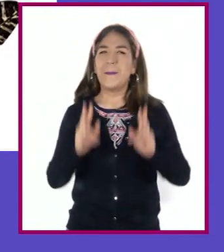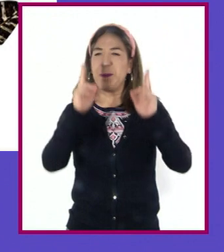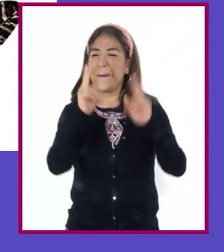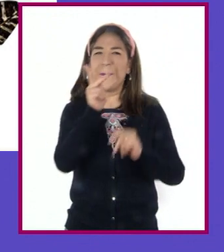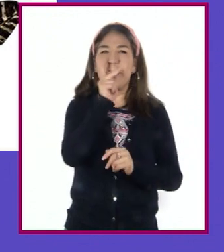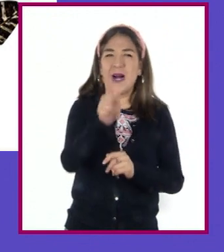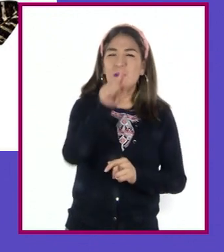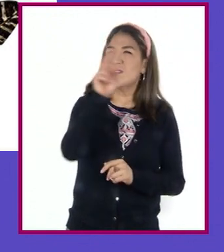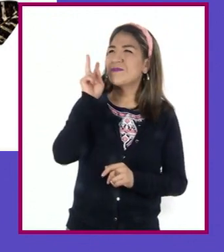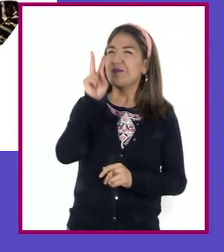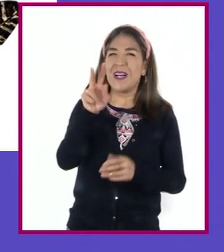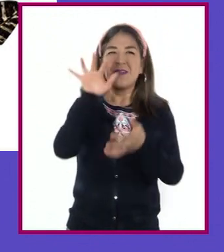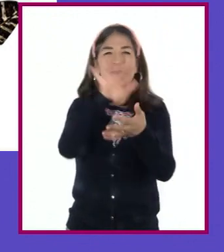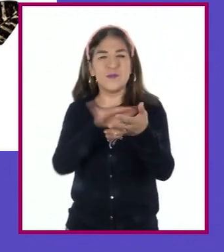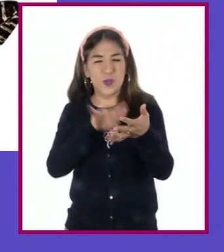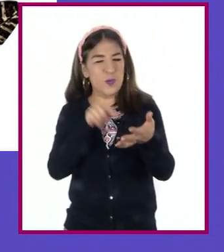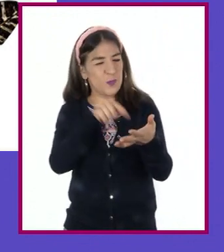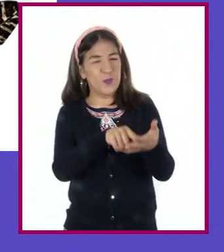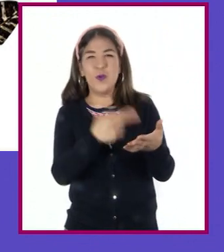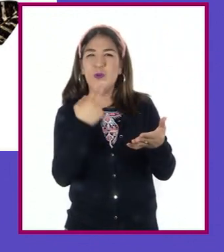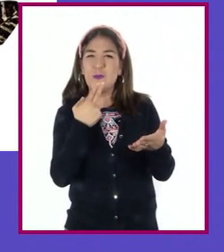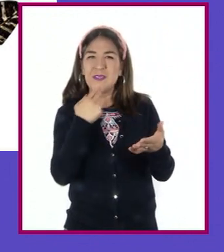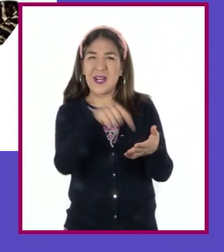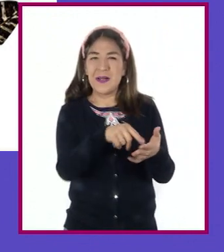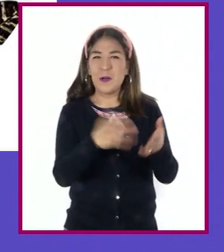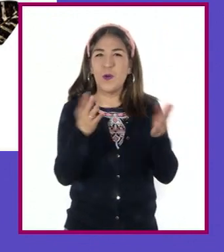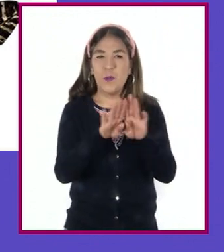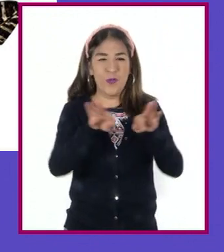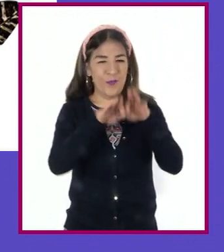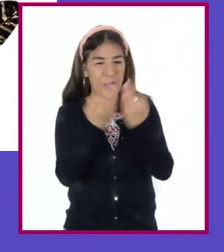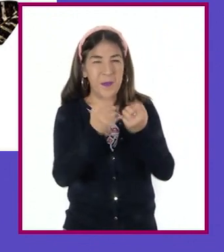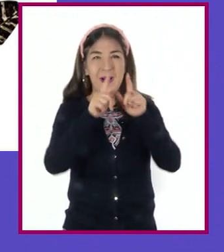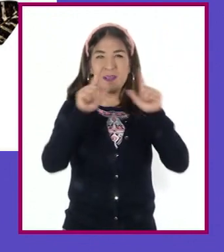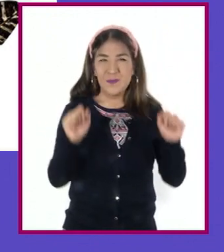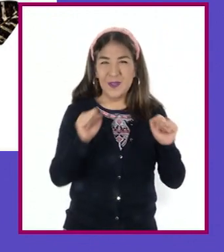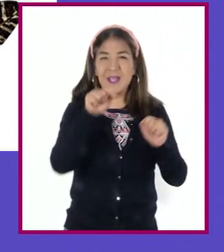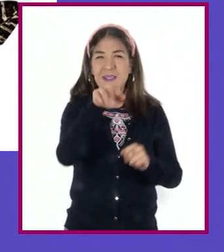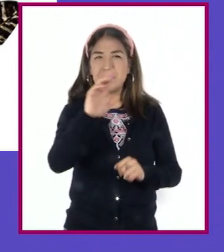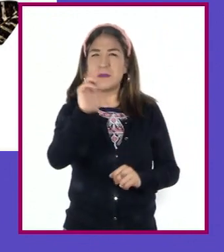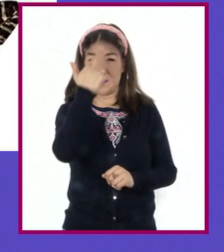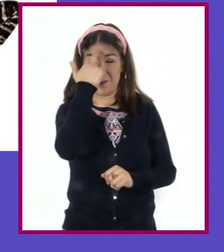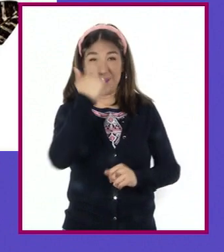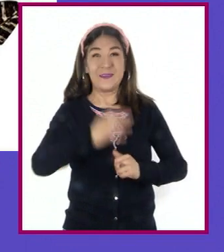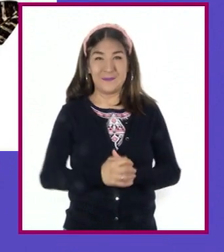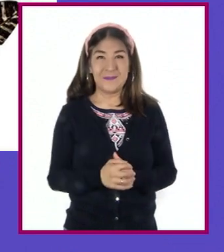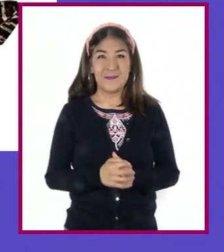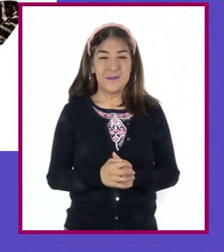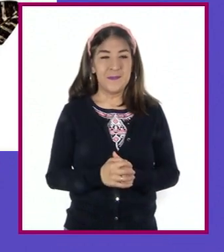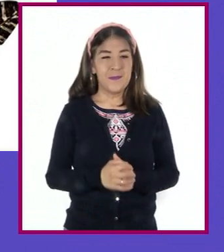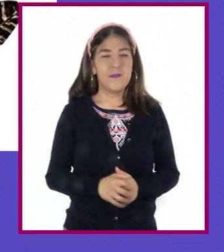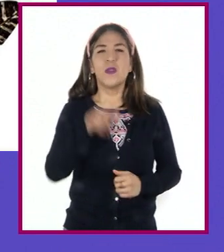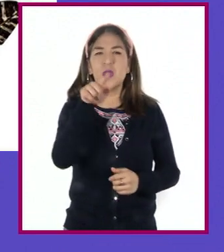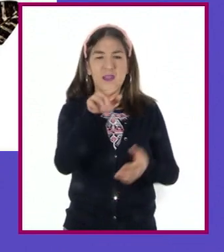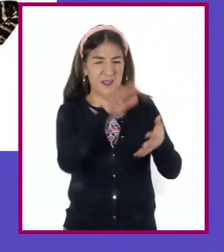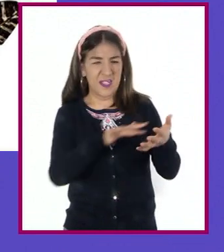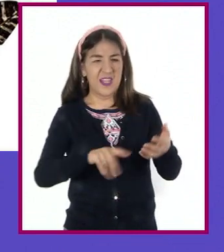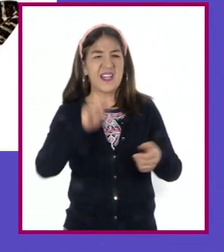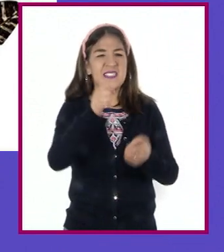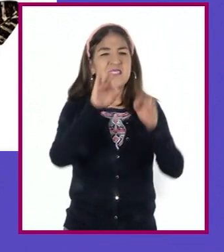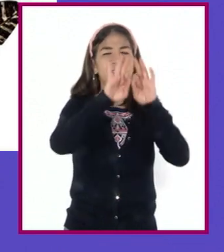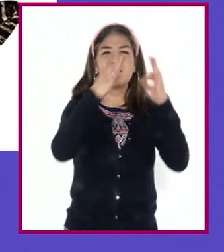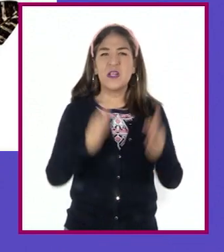o bolígrafo para que puedan tomar notas. También podría ayudarles tener a la mano su libro de texto de lengua materna. Recuerden